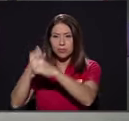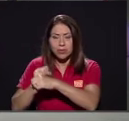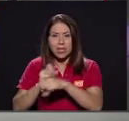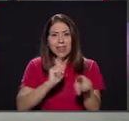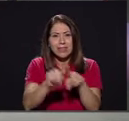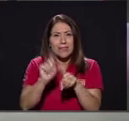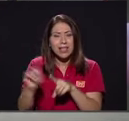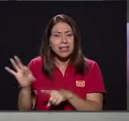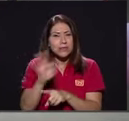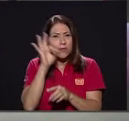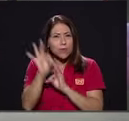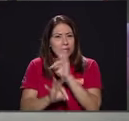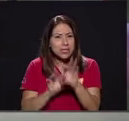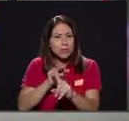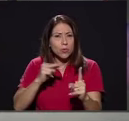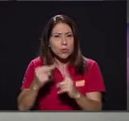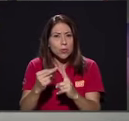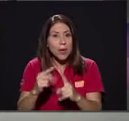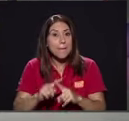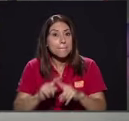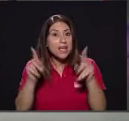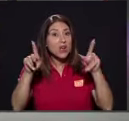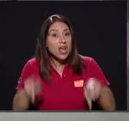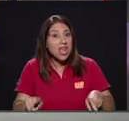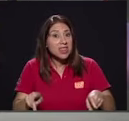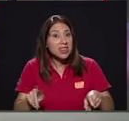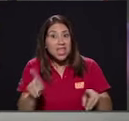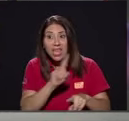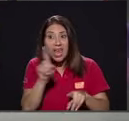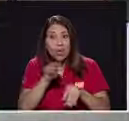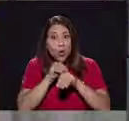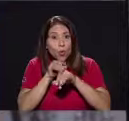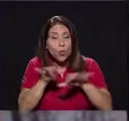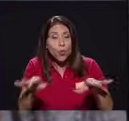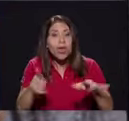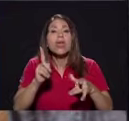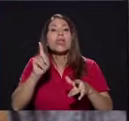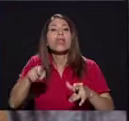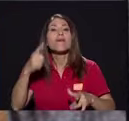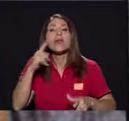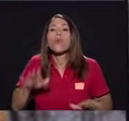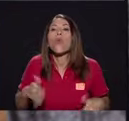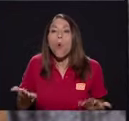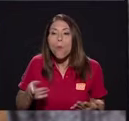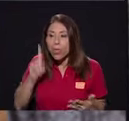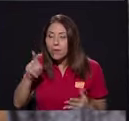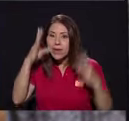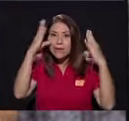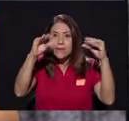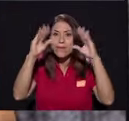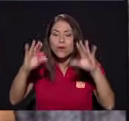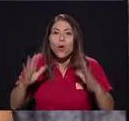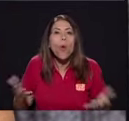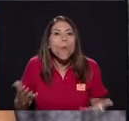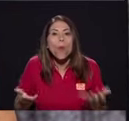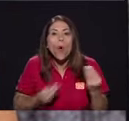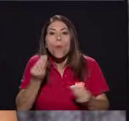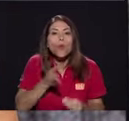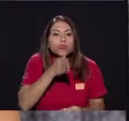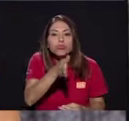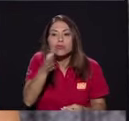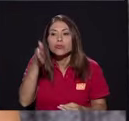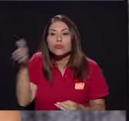amigables, pero para aquella gente a la que no llega esa plataforma hay que ir donde está la gente. Hay que llevar la información a esas personas. Hay que salirse de la digitalidad.